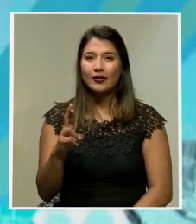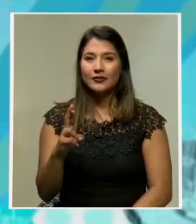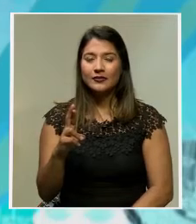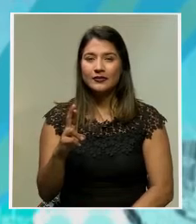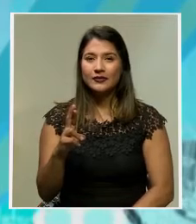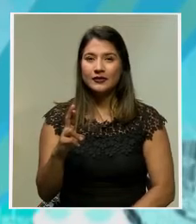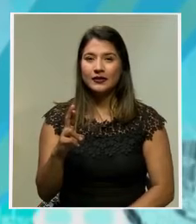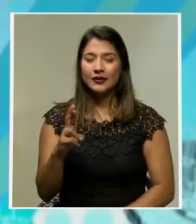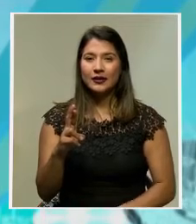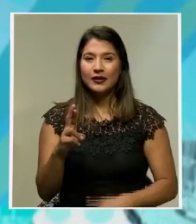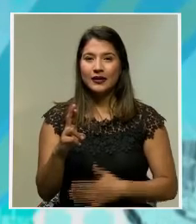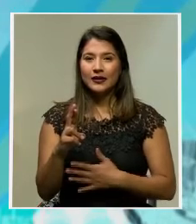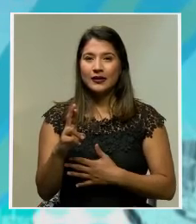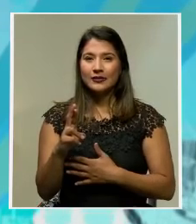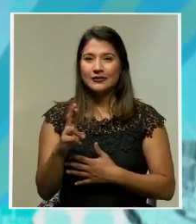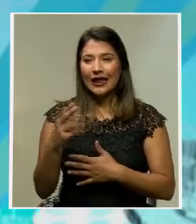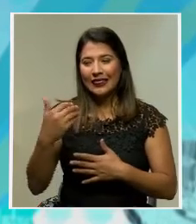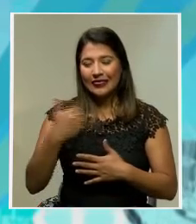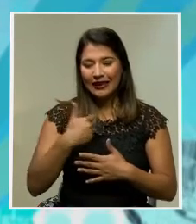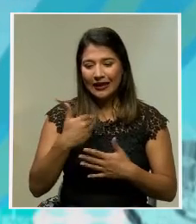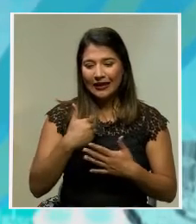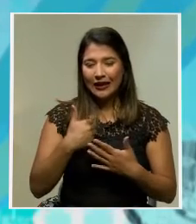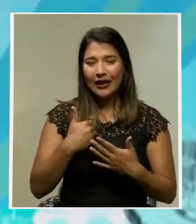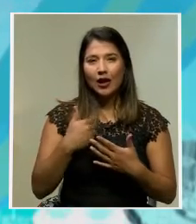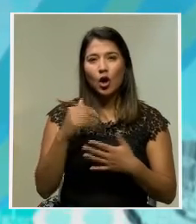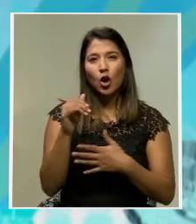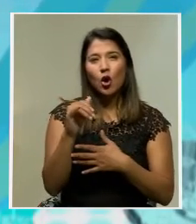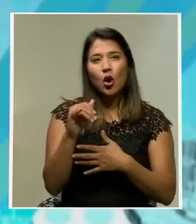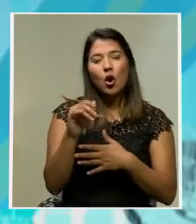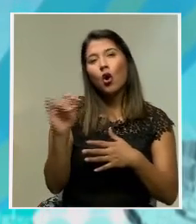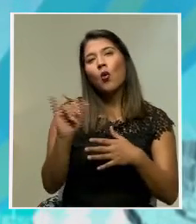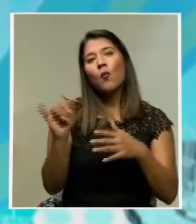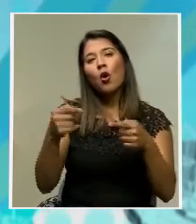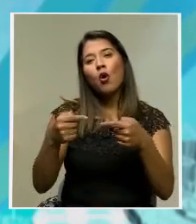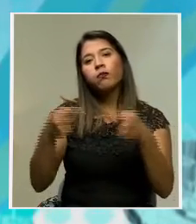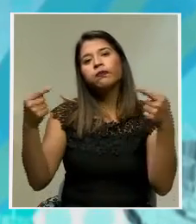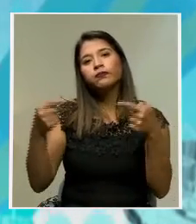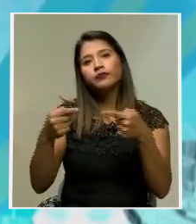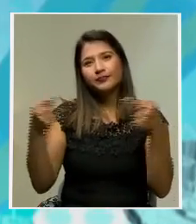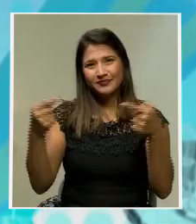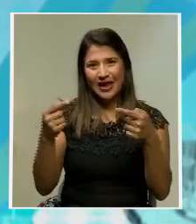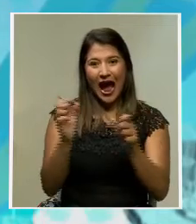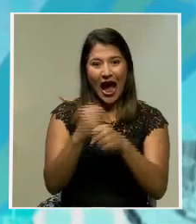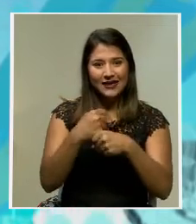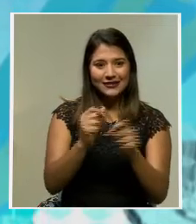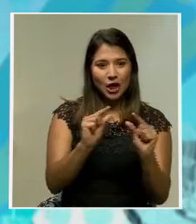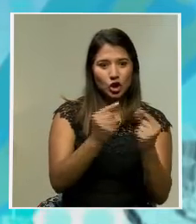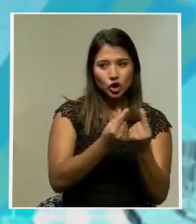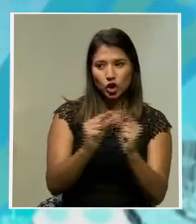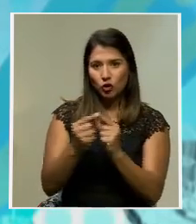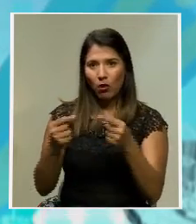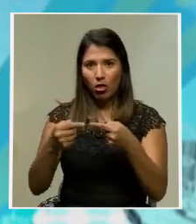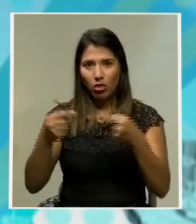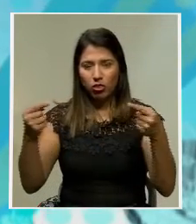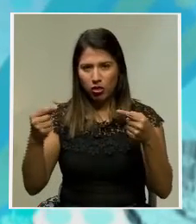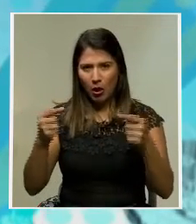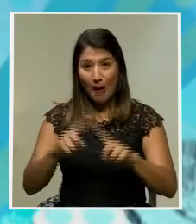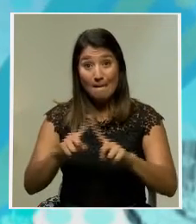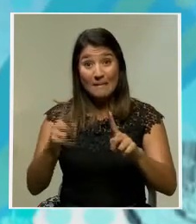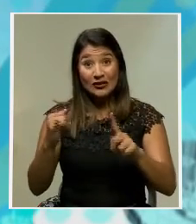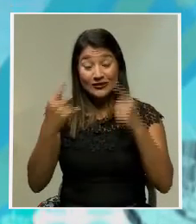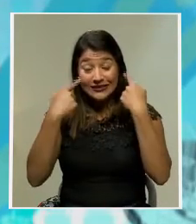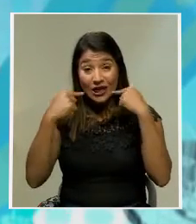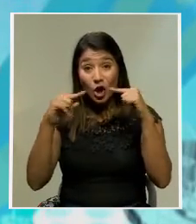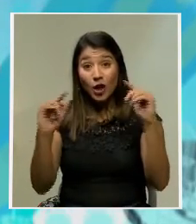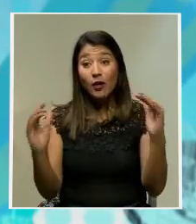en una dinámica de antítesis, de un sector contra el otro. Cuando dos sectores se complementan, se